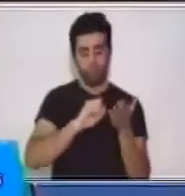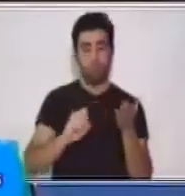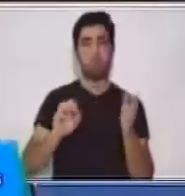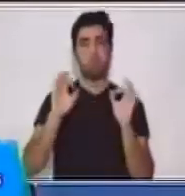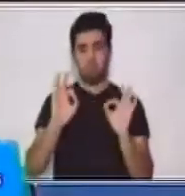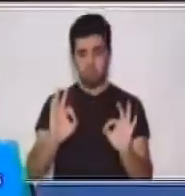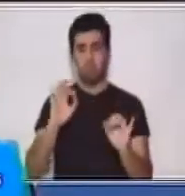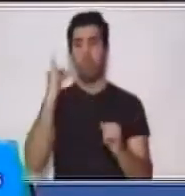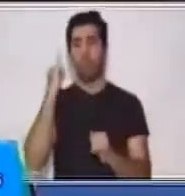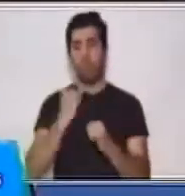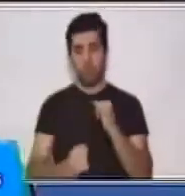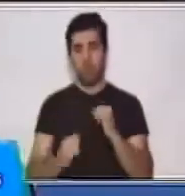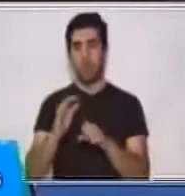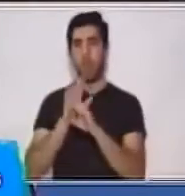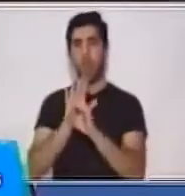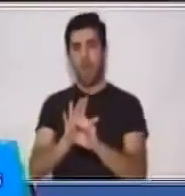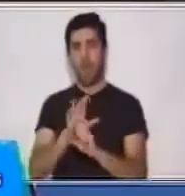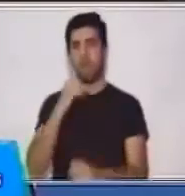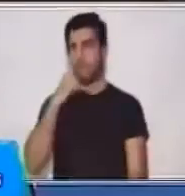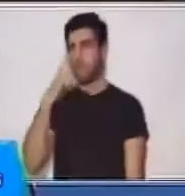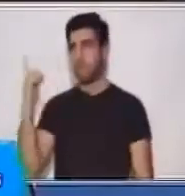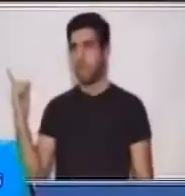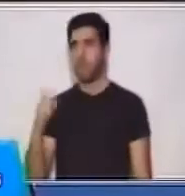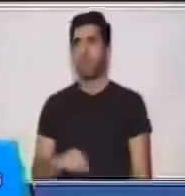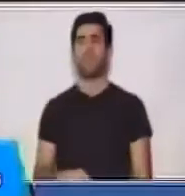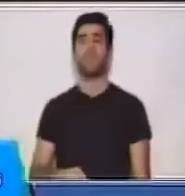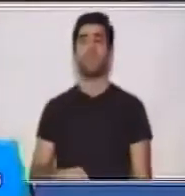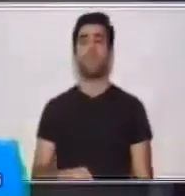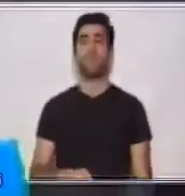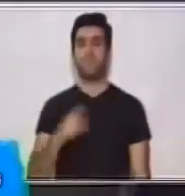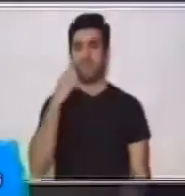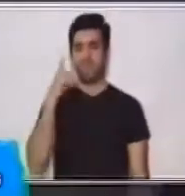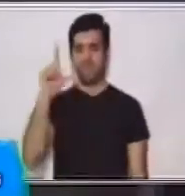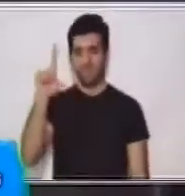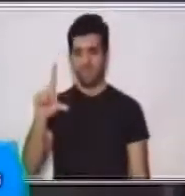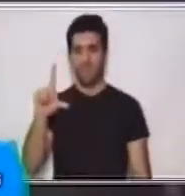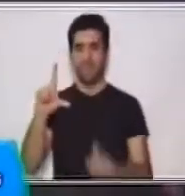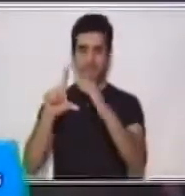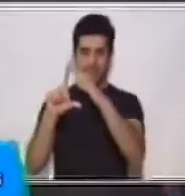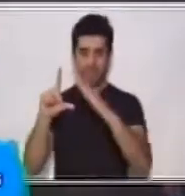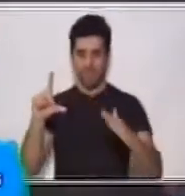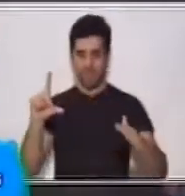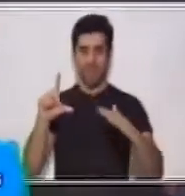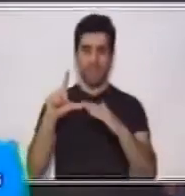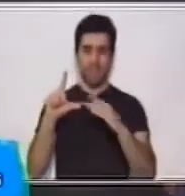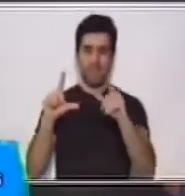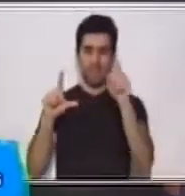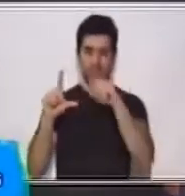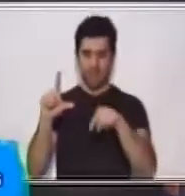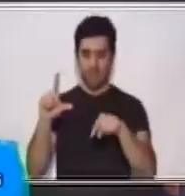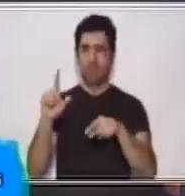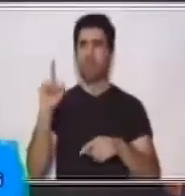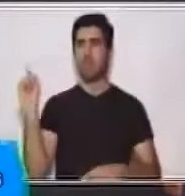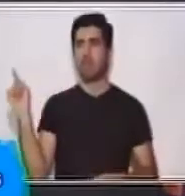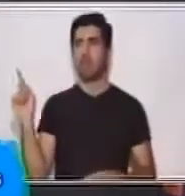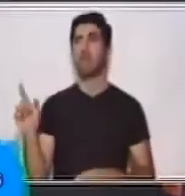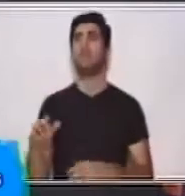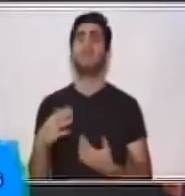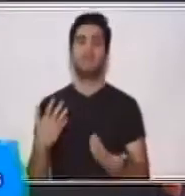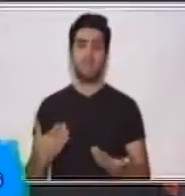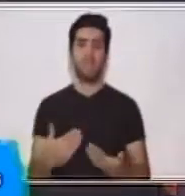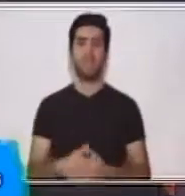último ejemplo. Me están dando este ángulo y por tanto este lado se convertiría en el